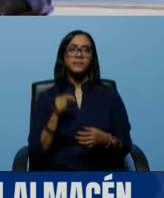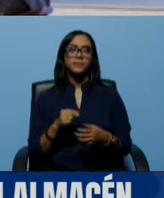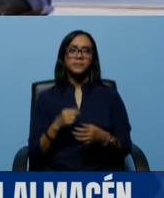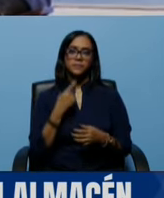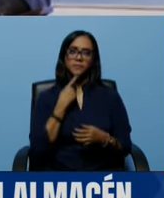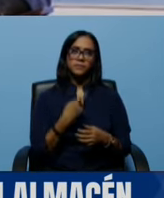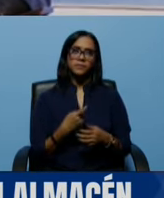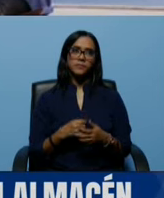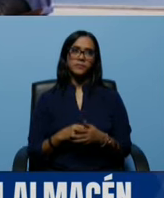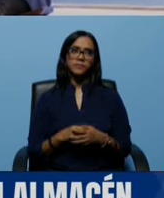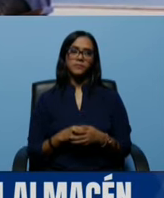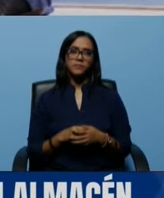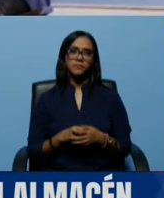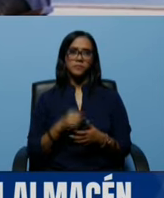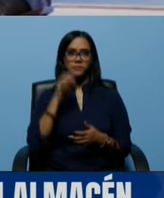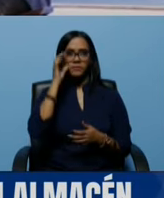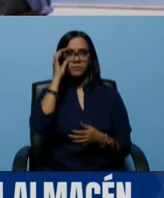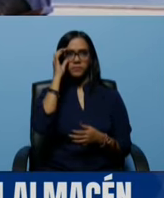decía,